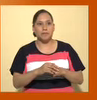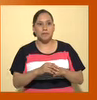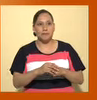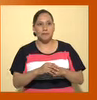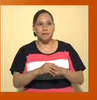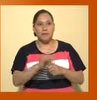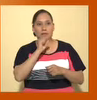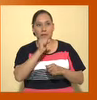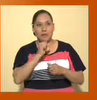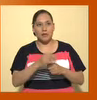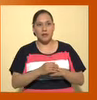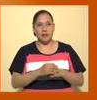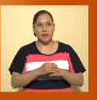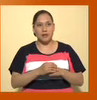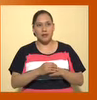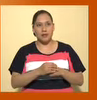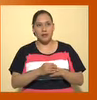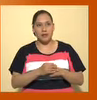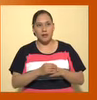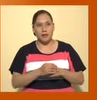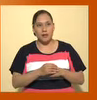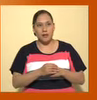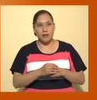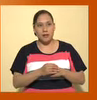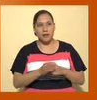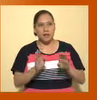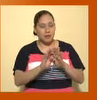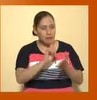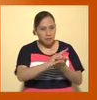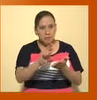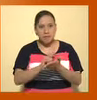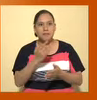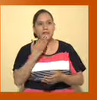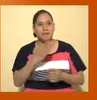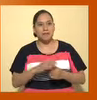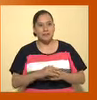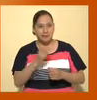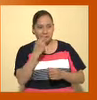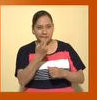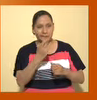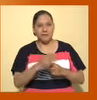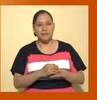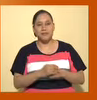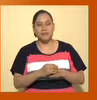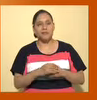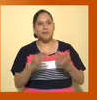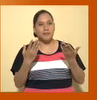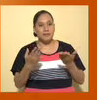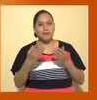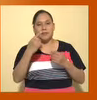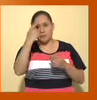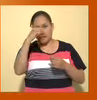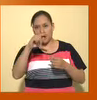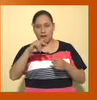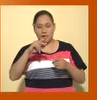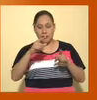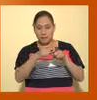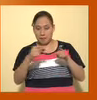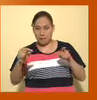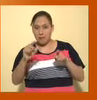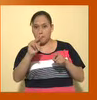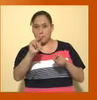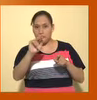bien. ¿Hicimos? Una pequeña limpiadita. Claro. Entonces, pero para nuestro pie,